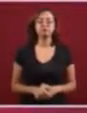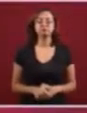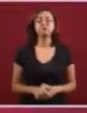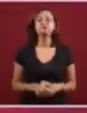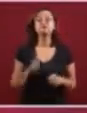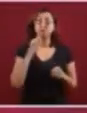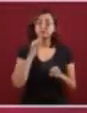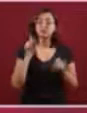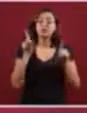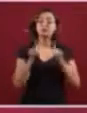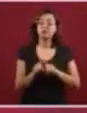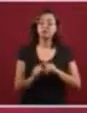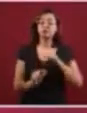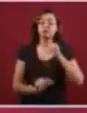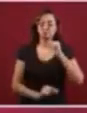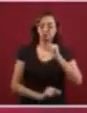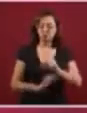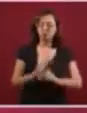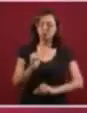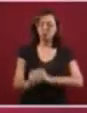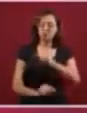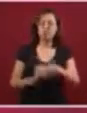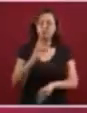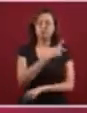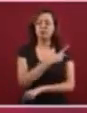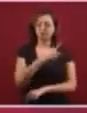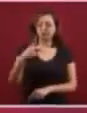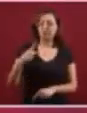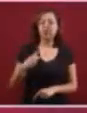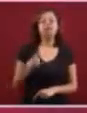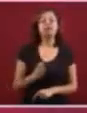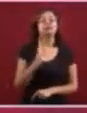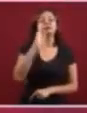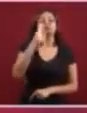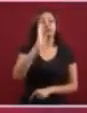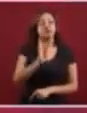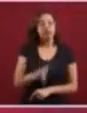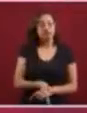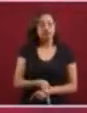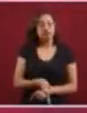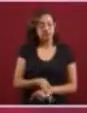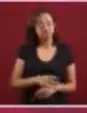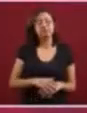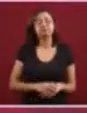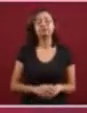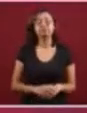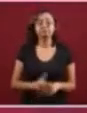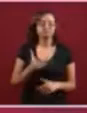aceptando poco a poco, porque es un proceso, de que no puede haber